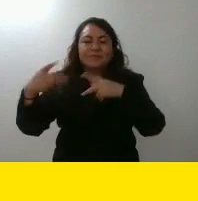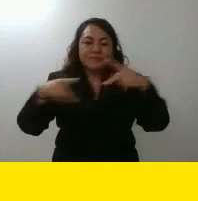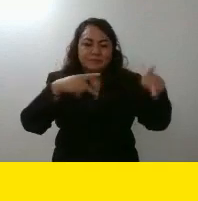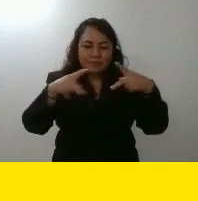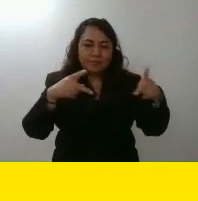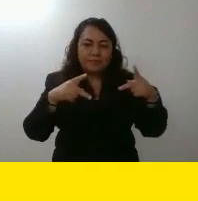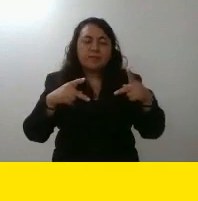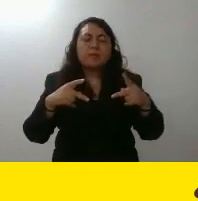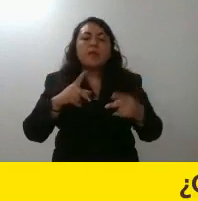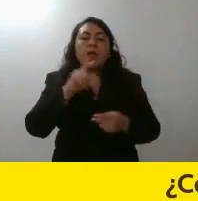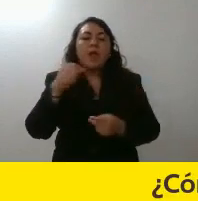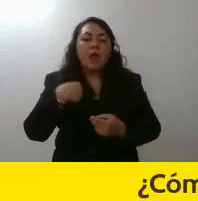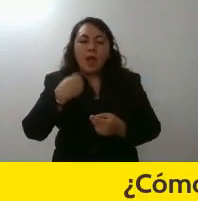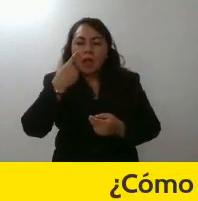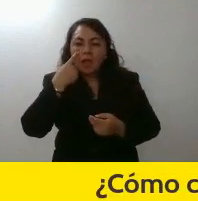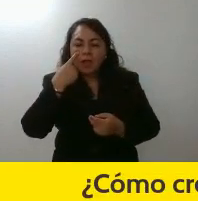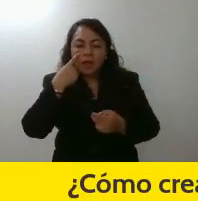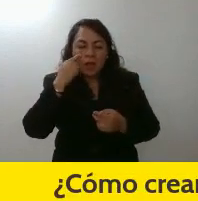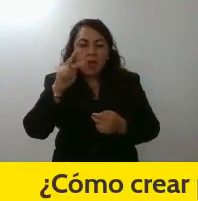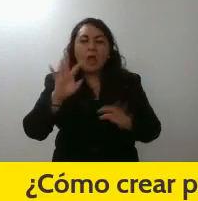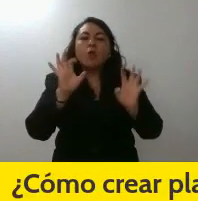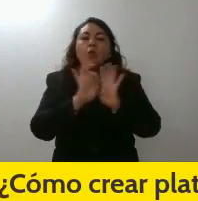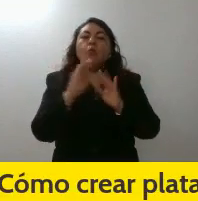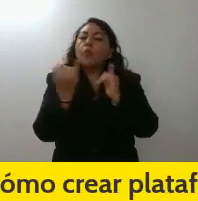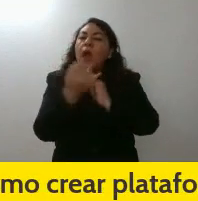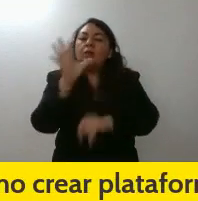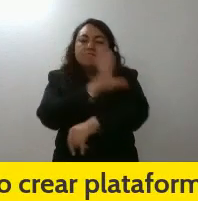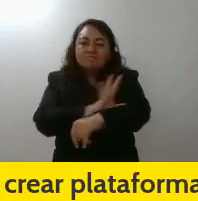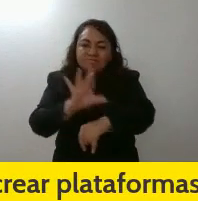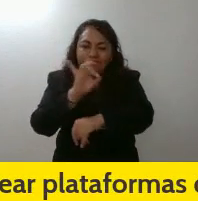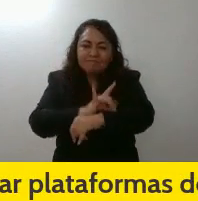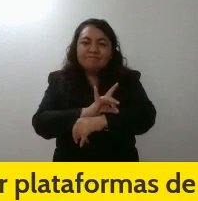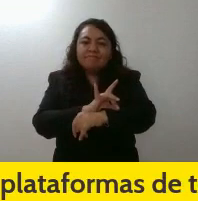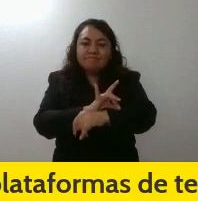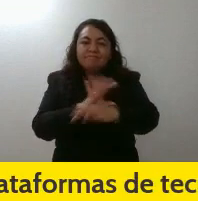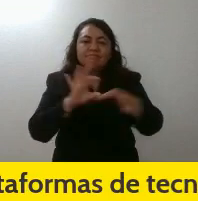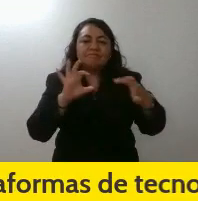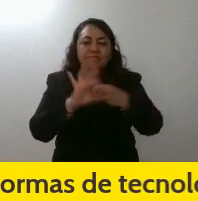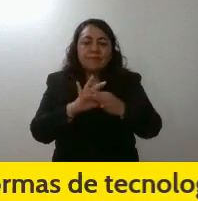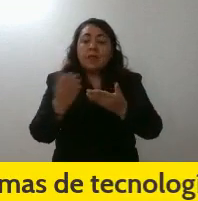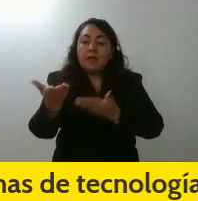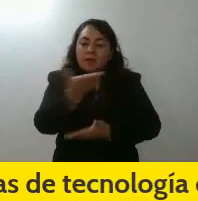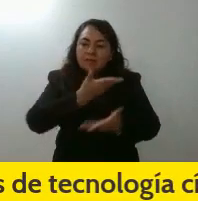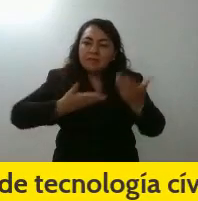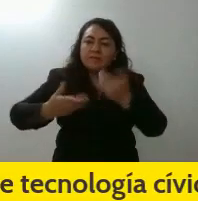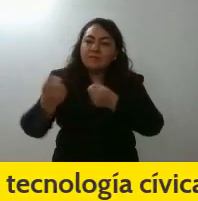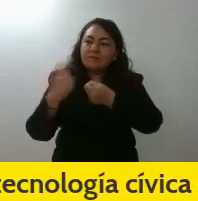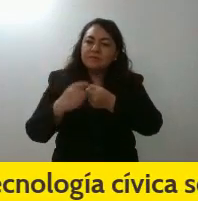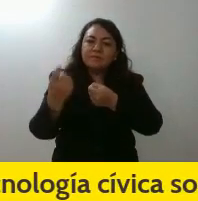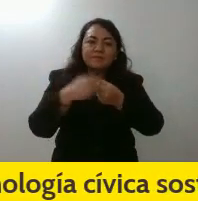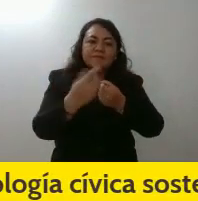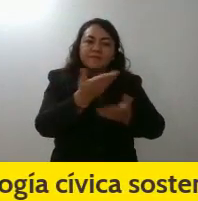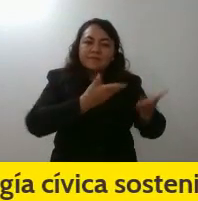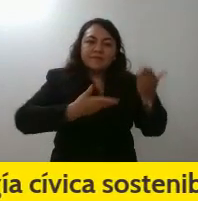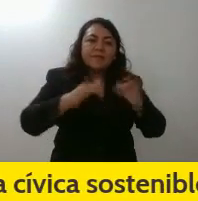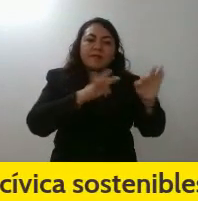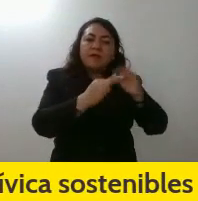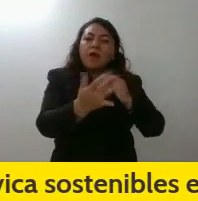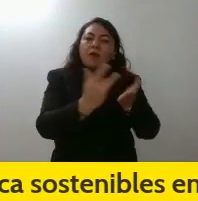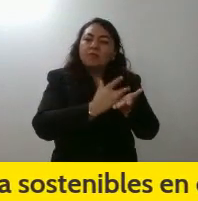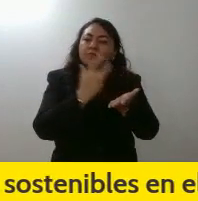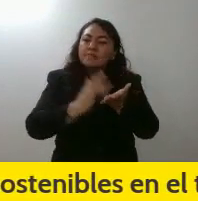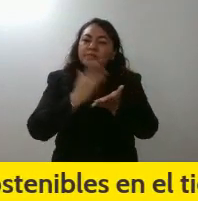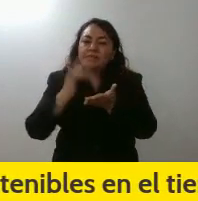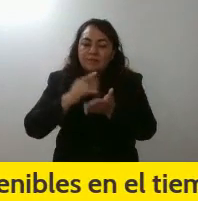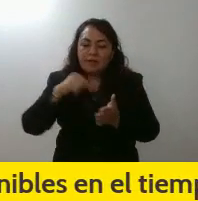y nada, como que mantiene transparente eso, la colaboración de las personas que